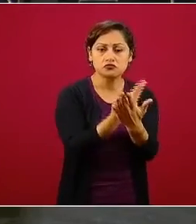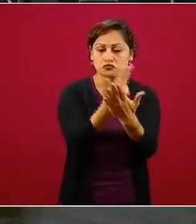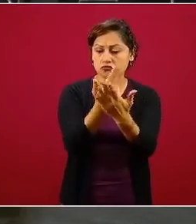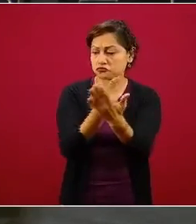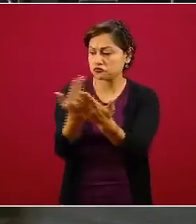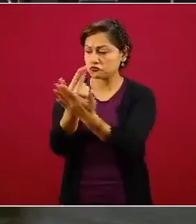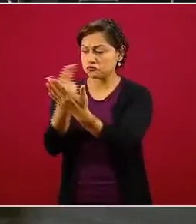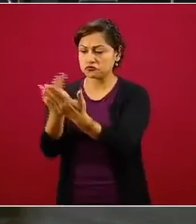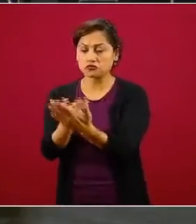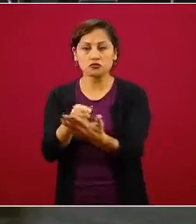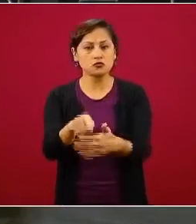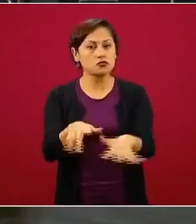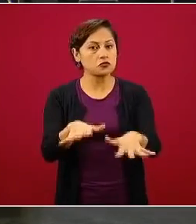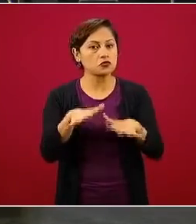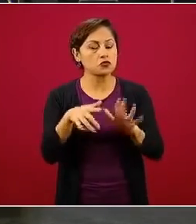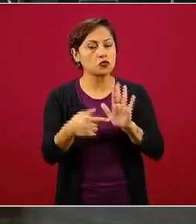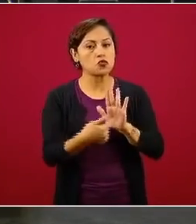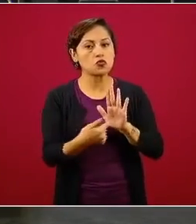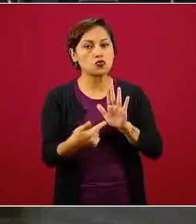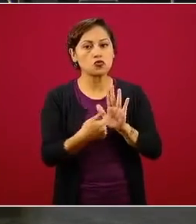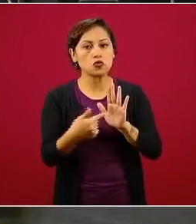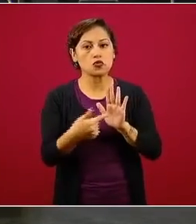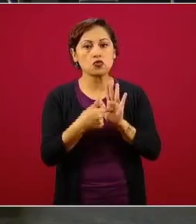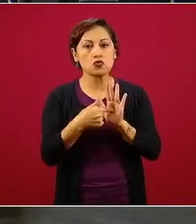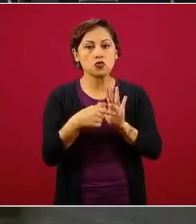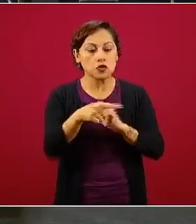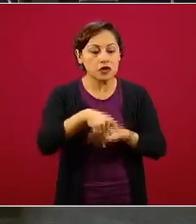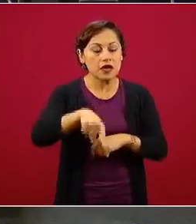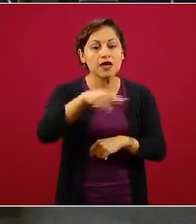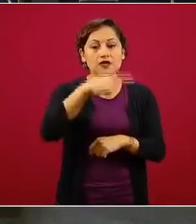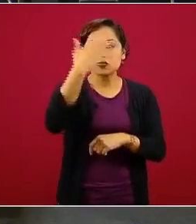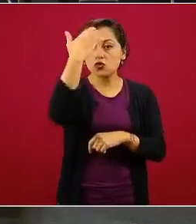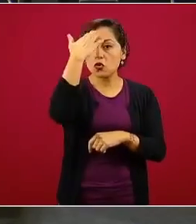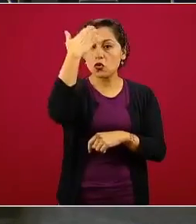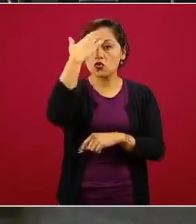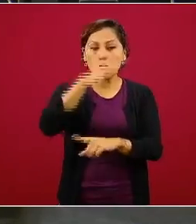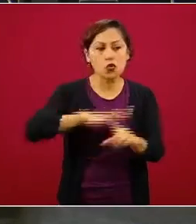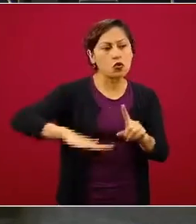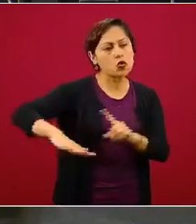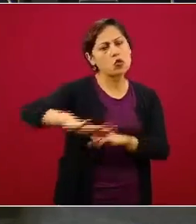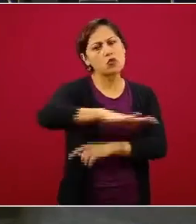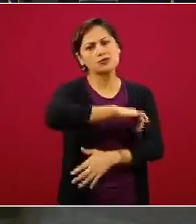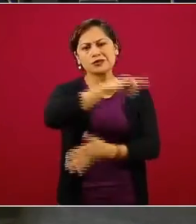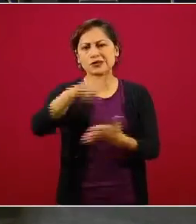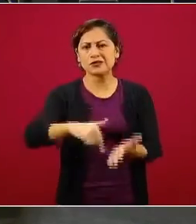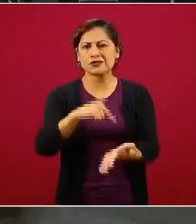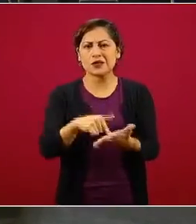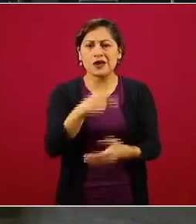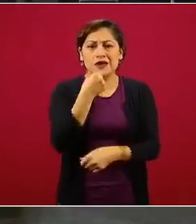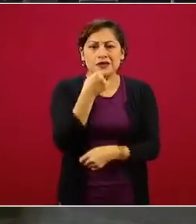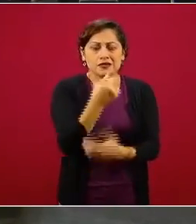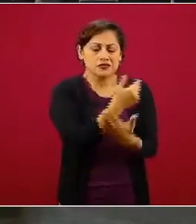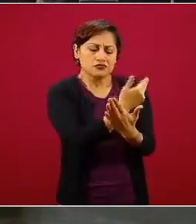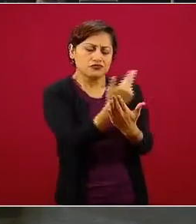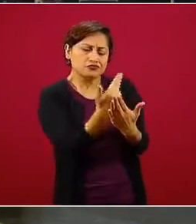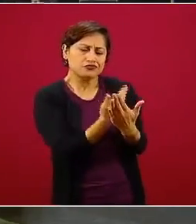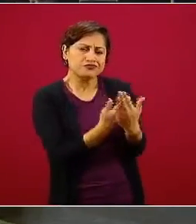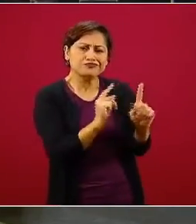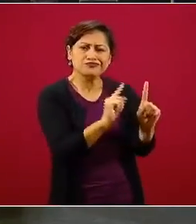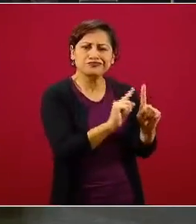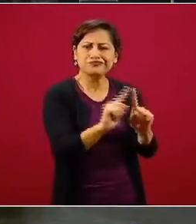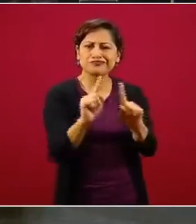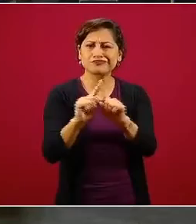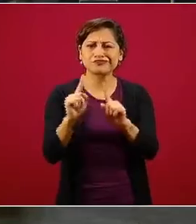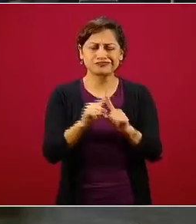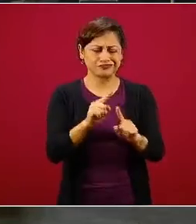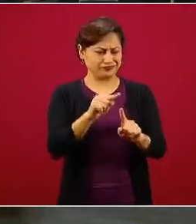dando muestra del conocimiento que tienen del puerto, o sea, detalles, en fin. Me parece, y